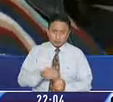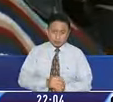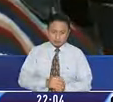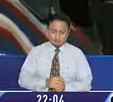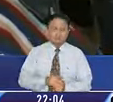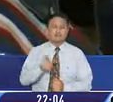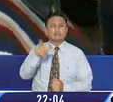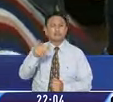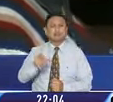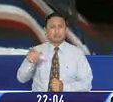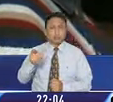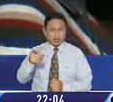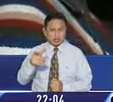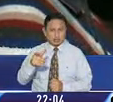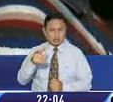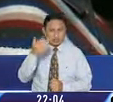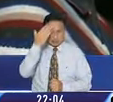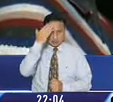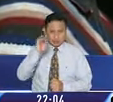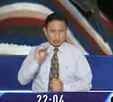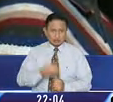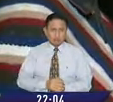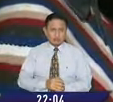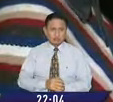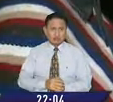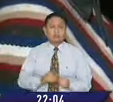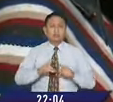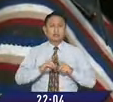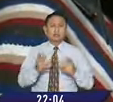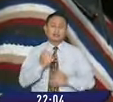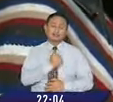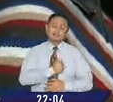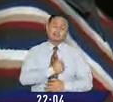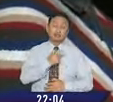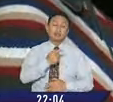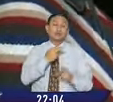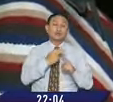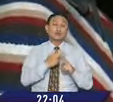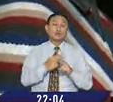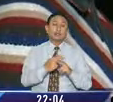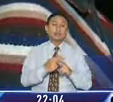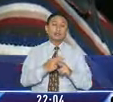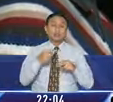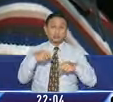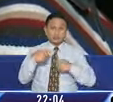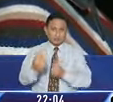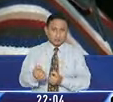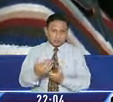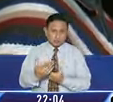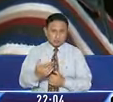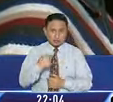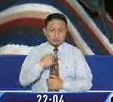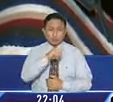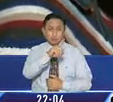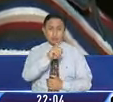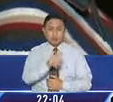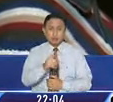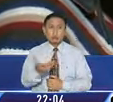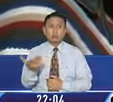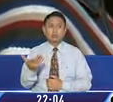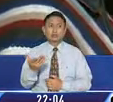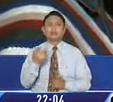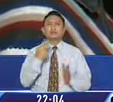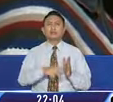y que saben, totalización ya sabemos, pero lamentablemente los nombres que queremos saber y el pabellón que